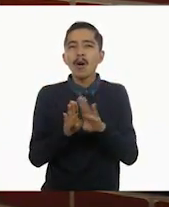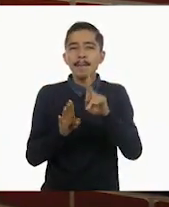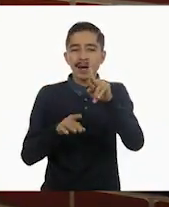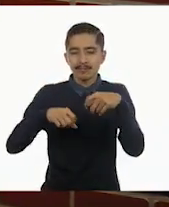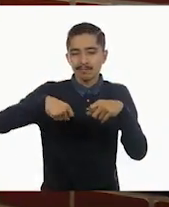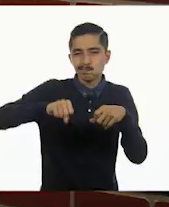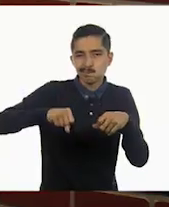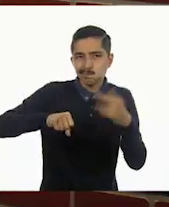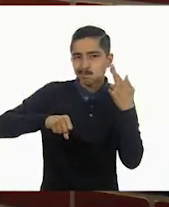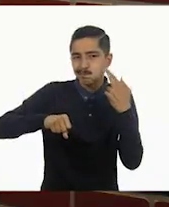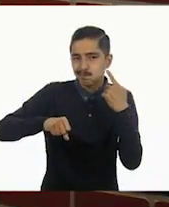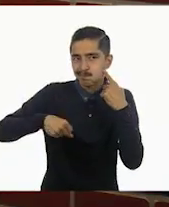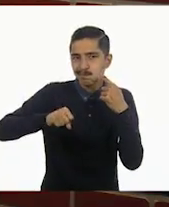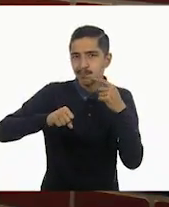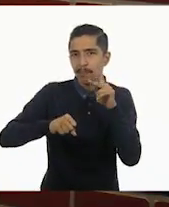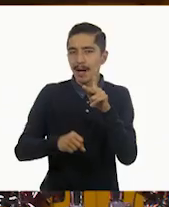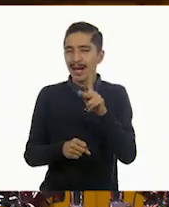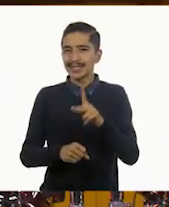mi moto.